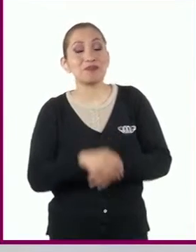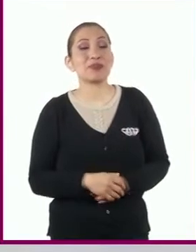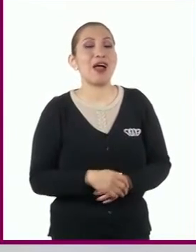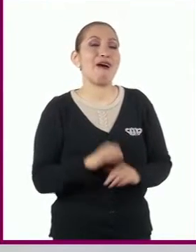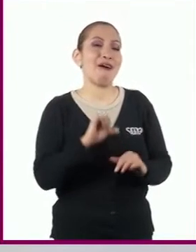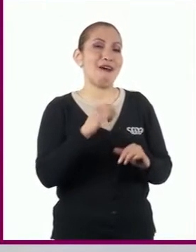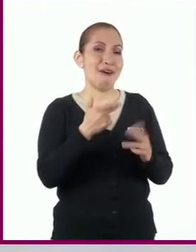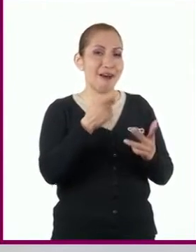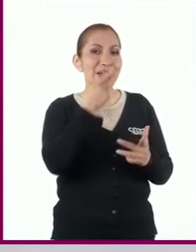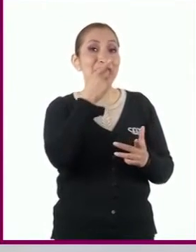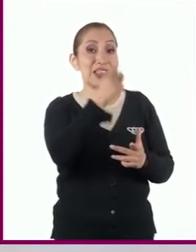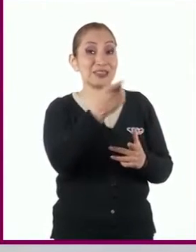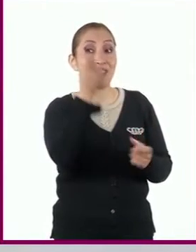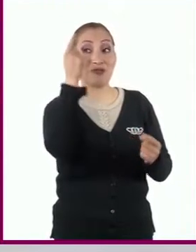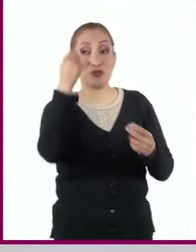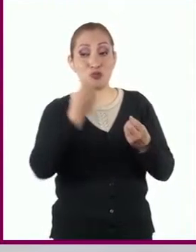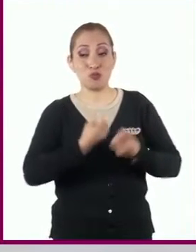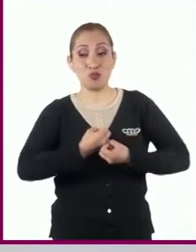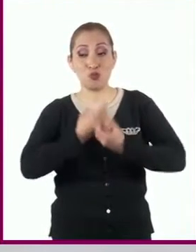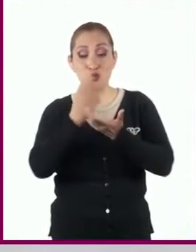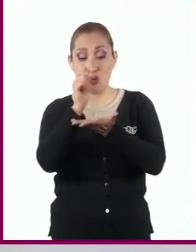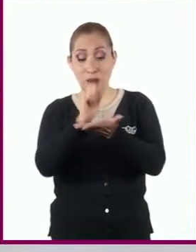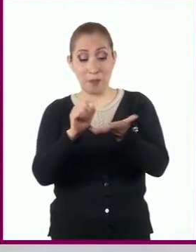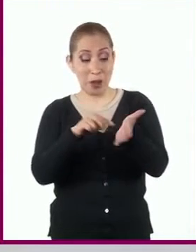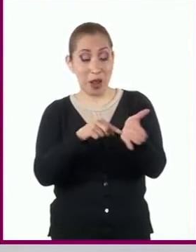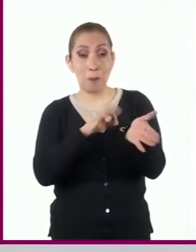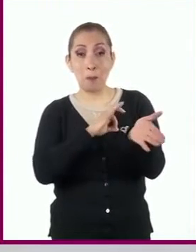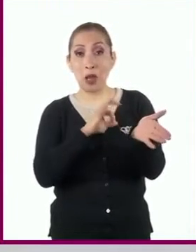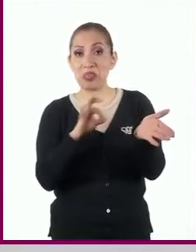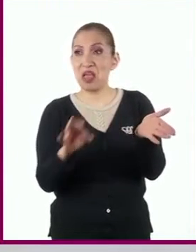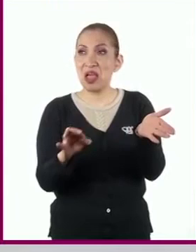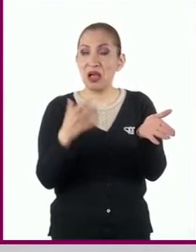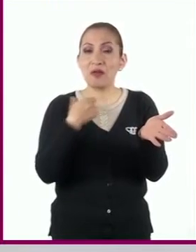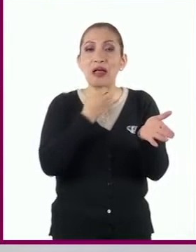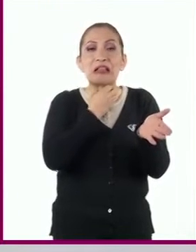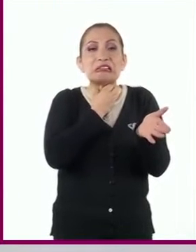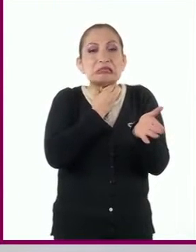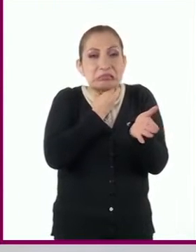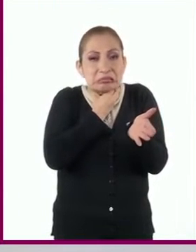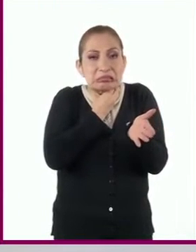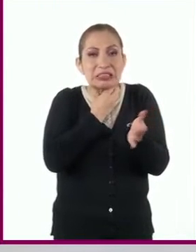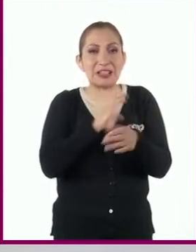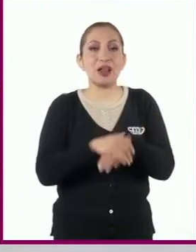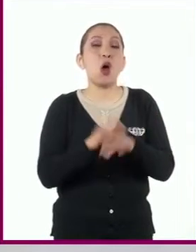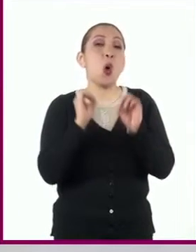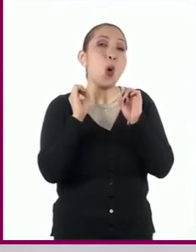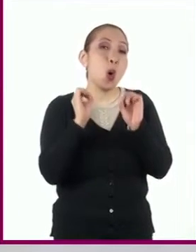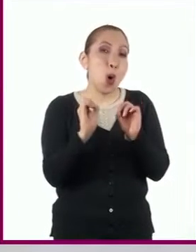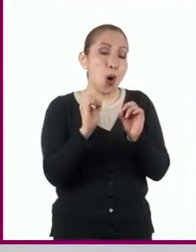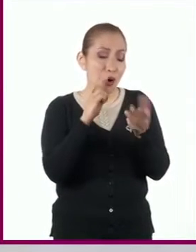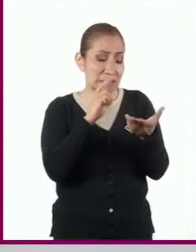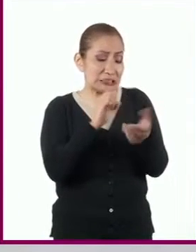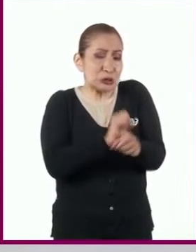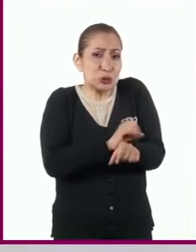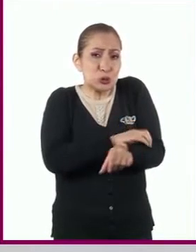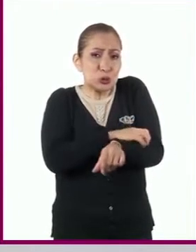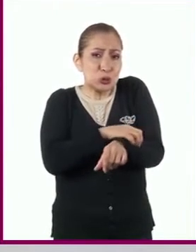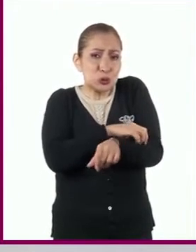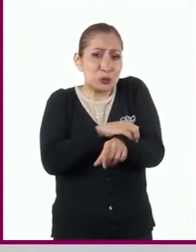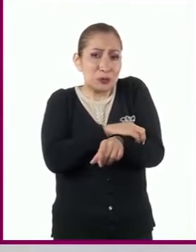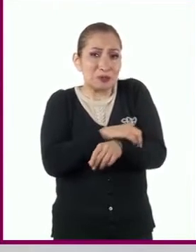Ah, por eso dicen que ciertos poemas pueden provocarnos nudos en la garganta o que se nos enchine la